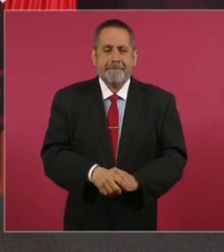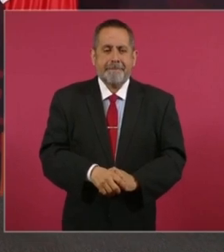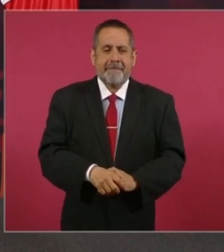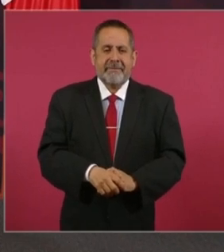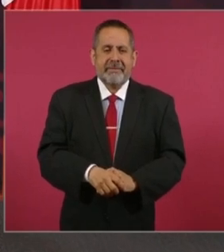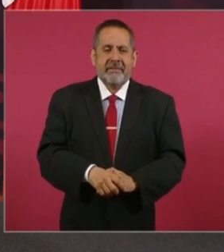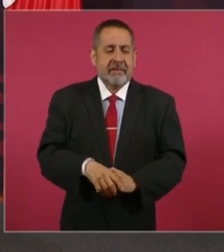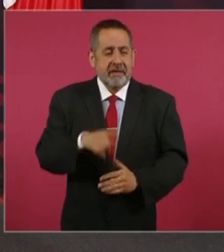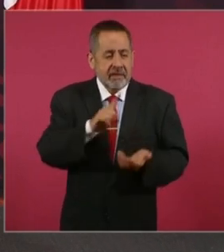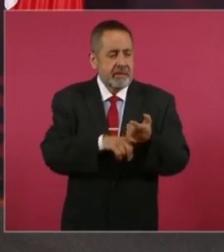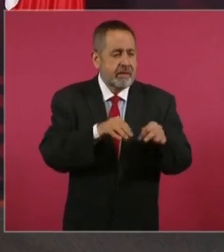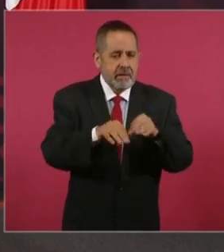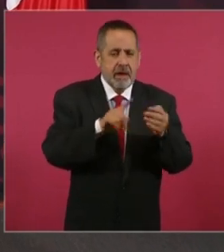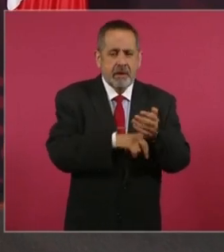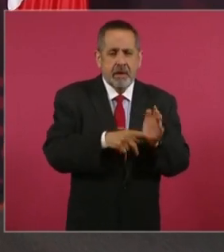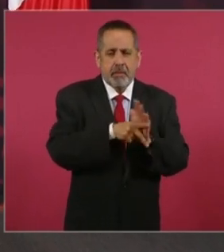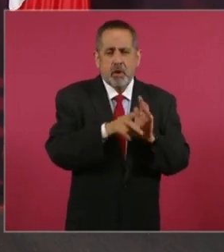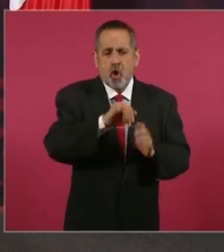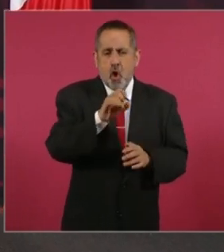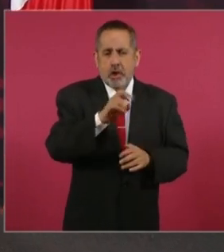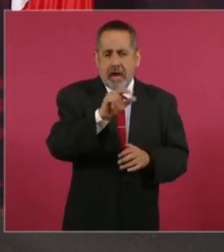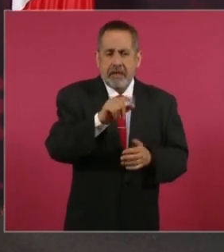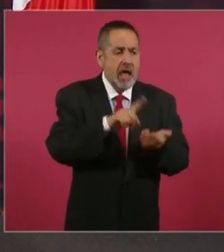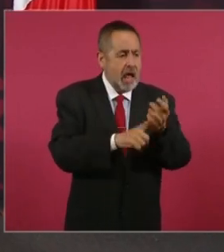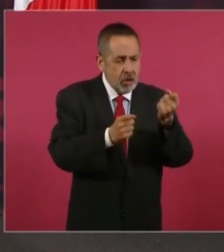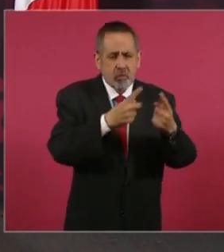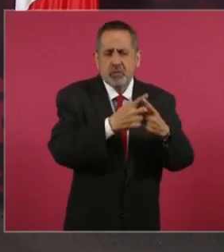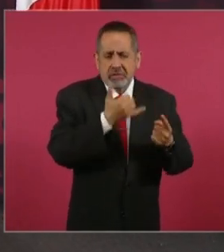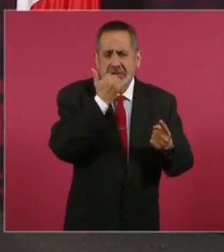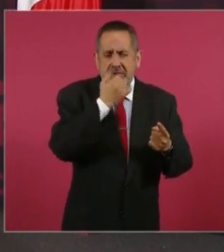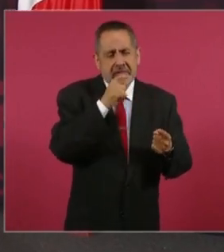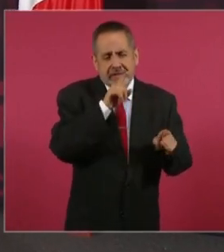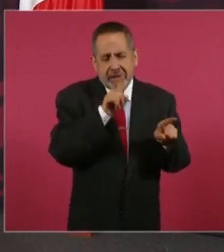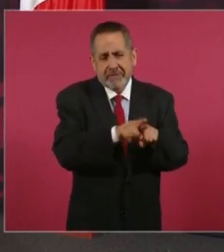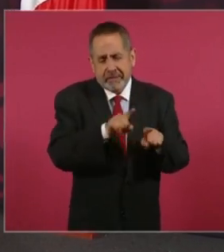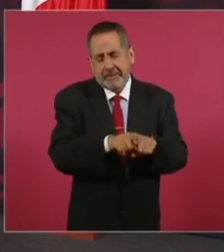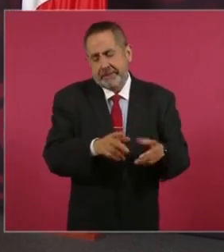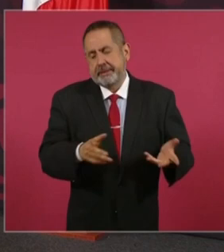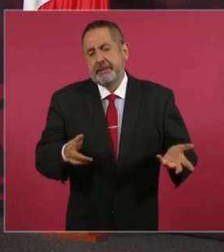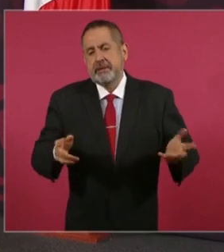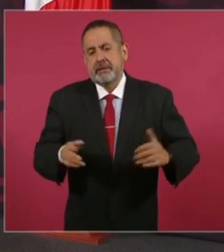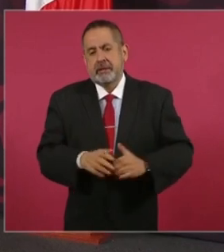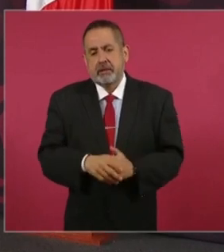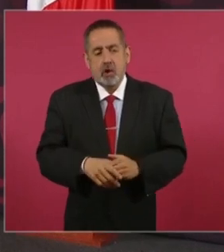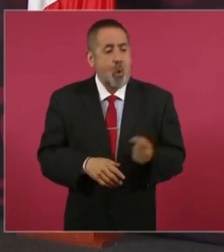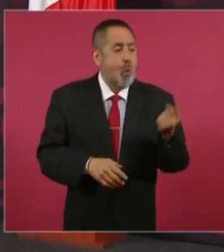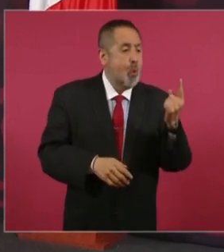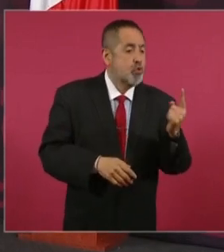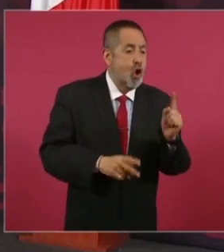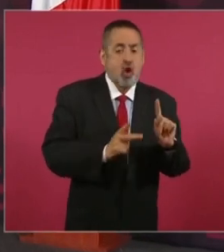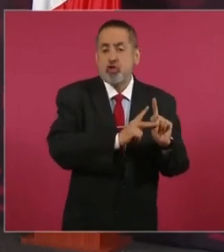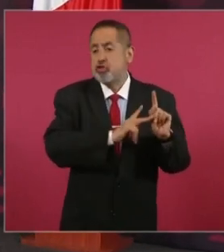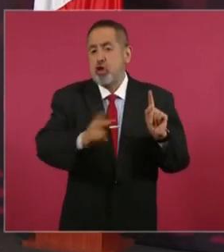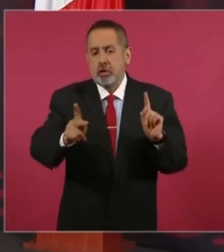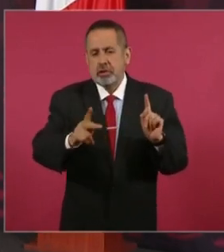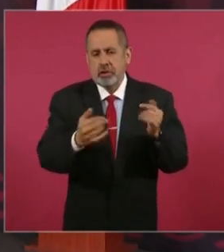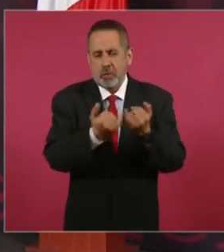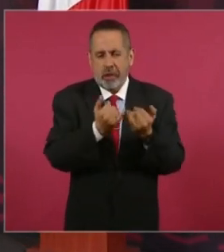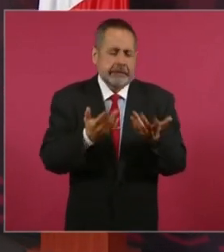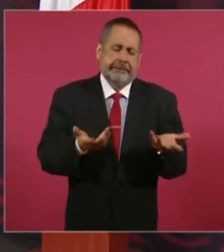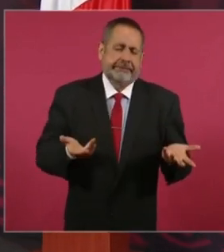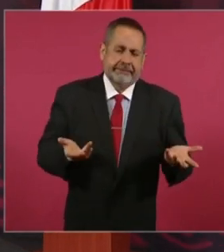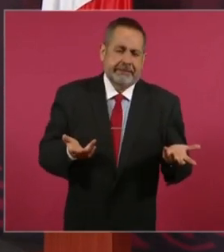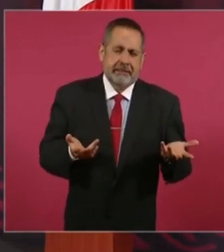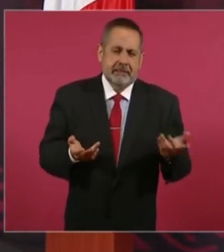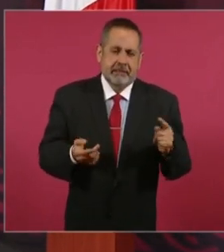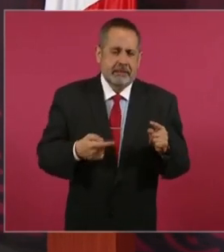que trabajaba en la jornada sí en la jornada hay quienes se equivocan nada más que pues no por uno que se equivoque no